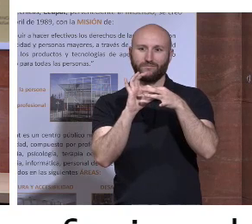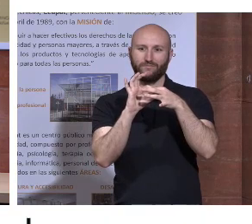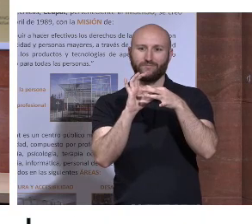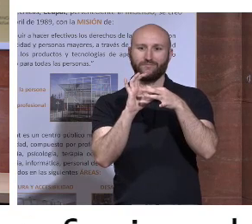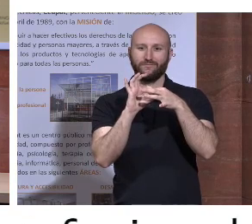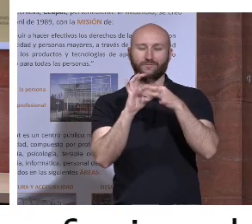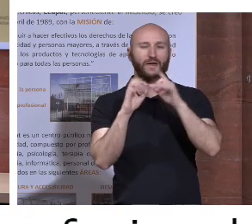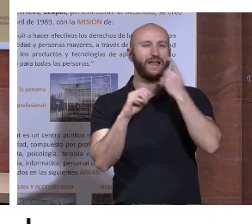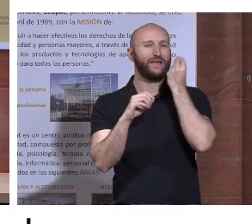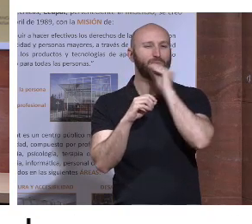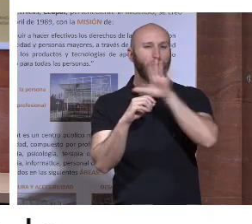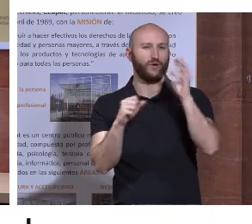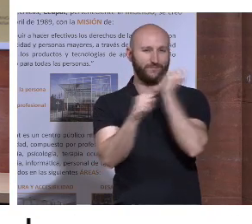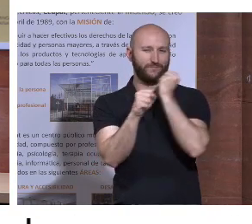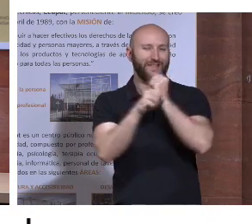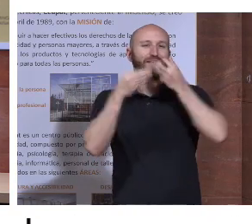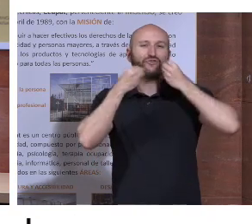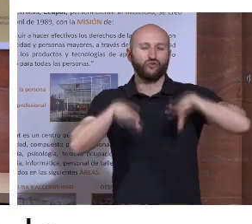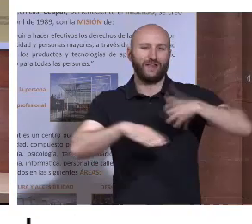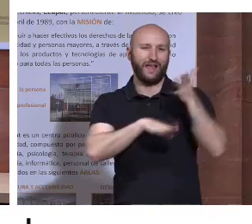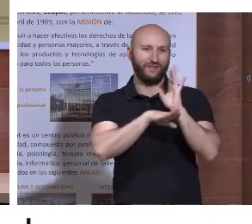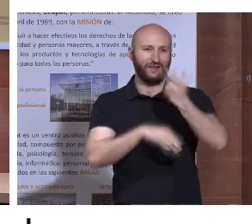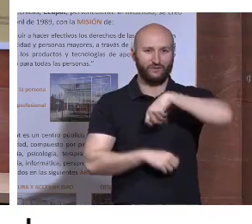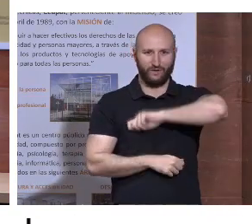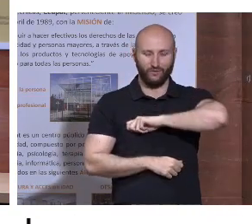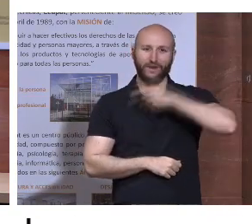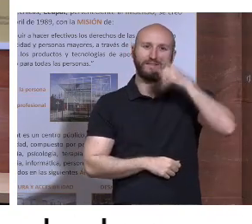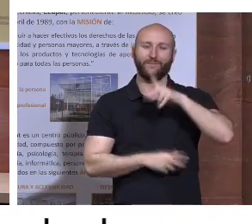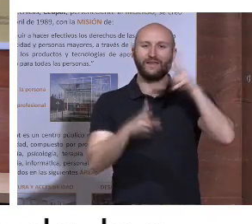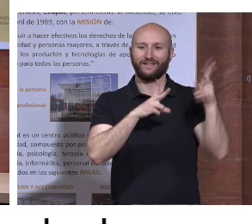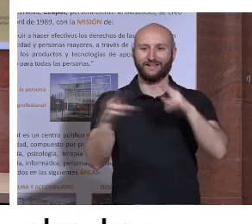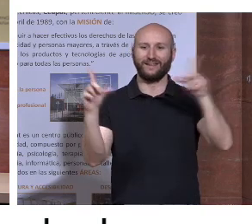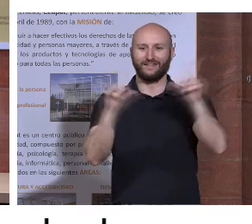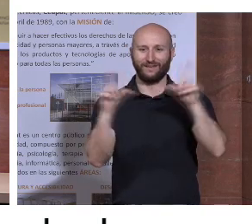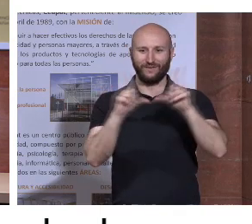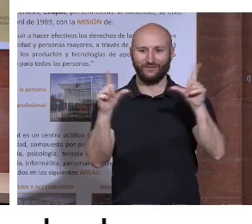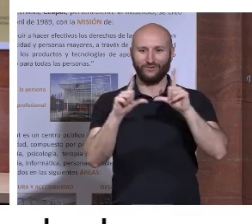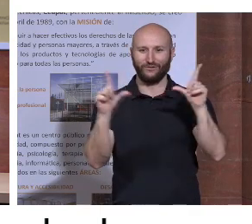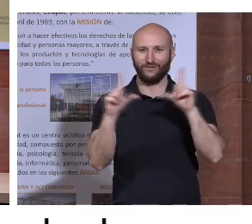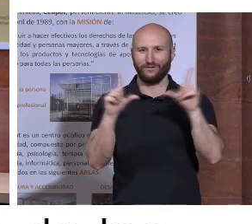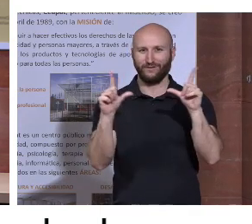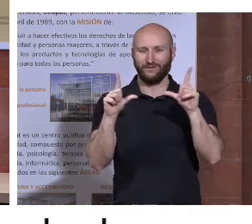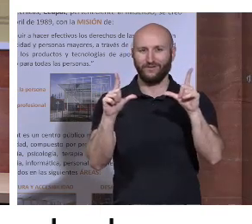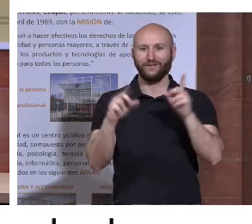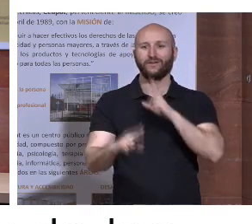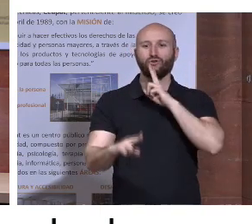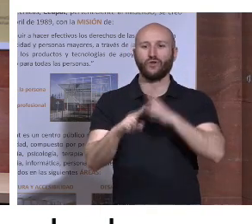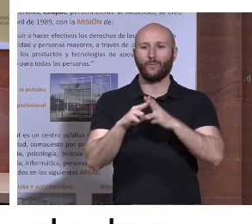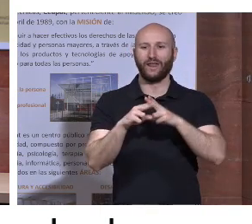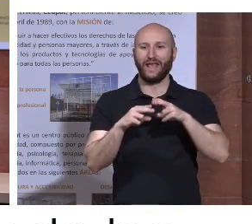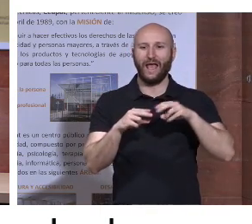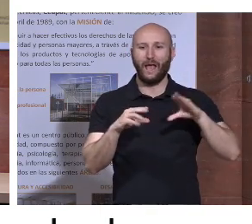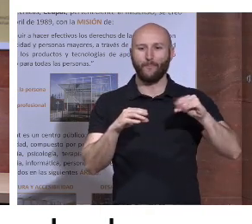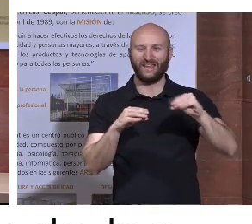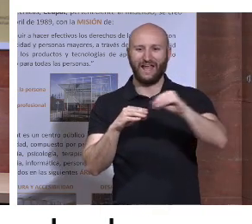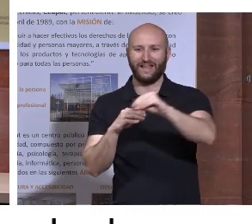las mejores obras de la historia del cine español y de la serie de televisión. Hombre. Se llama Piraña y seguirá